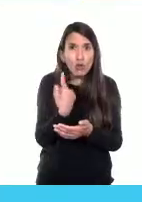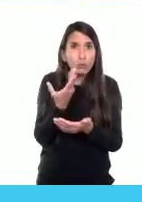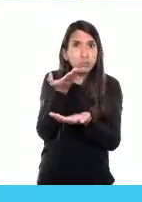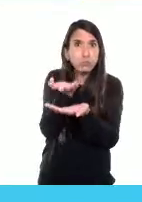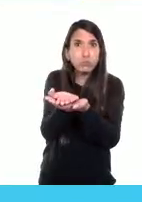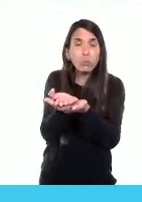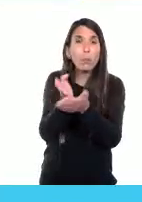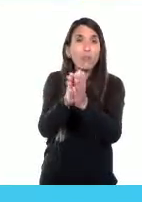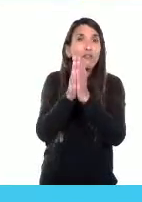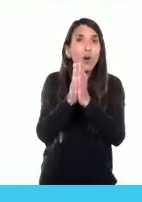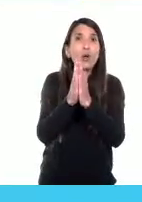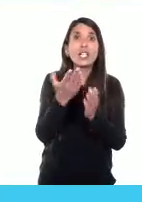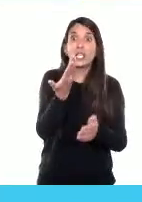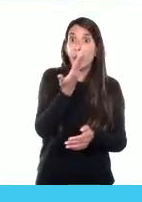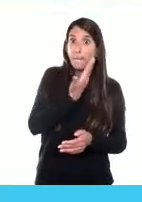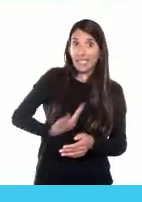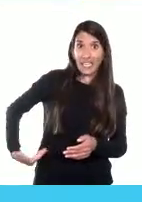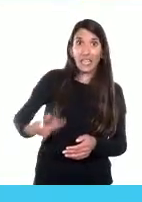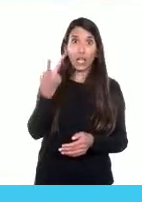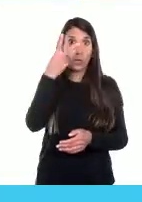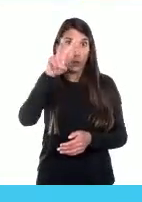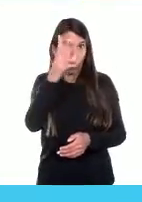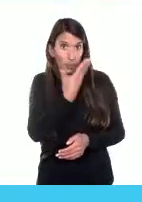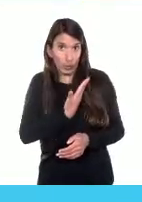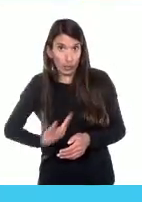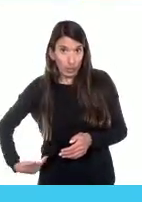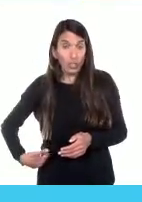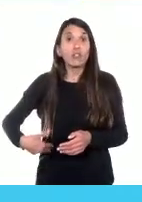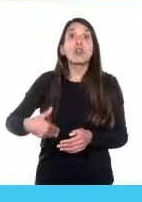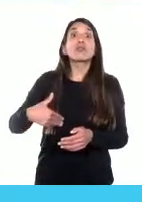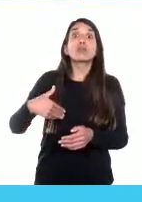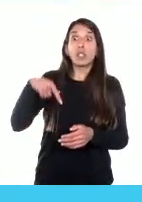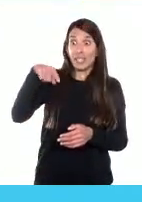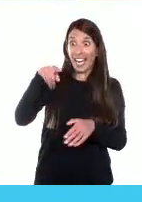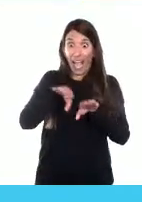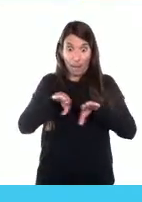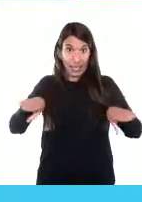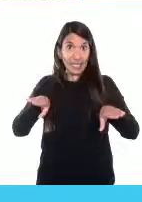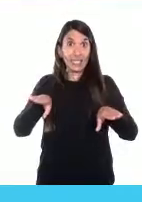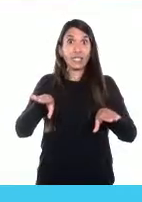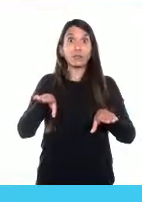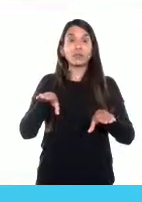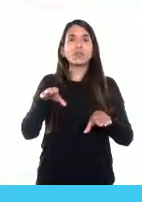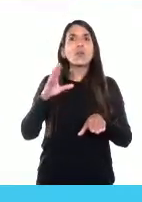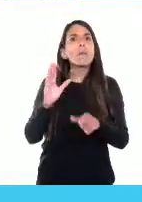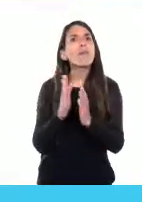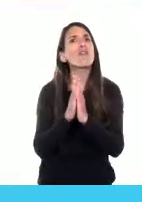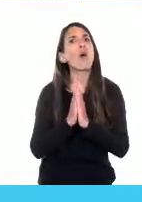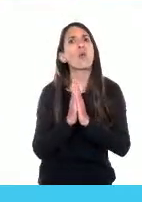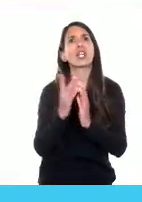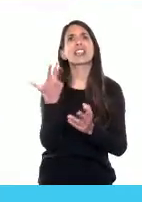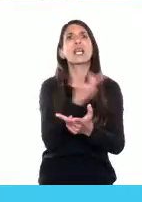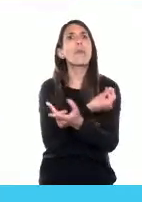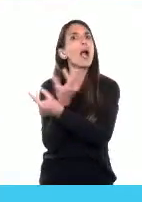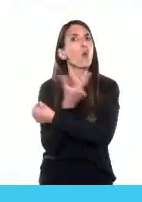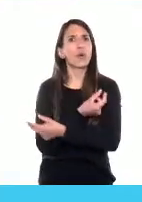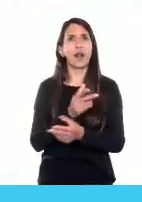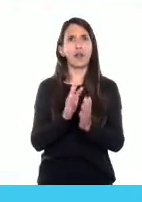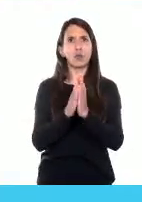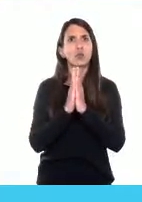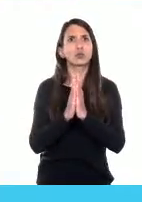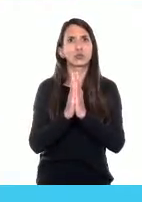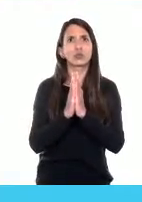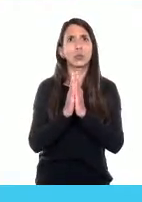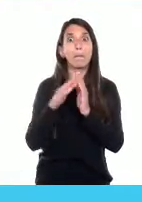los presidentes y vicepresidentes y autoridades de mesa estén vacunados y para